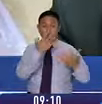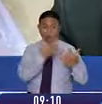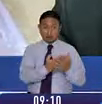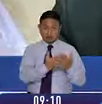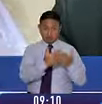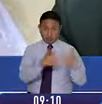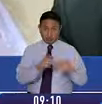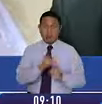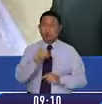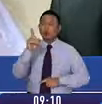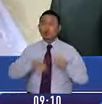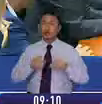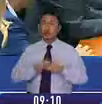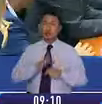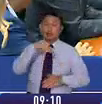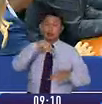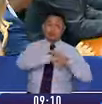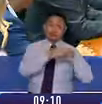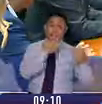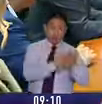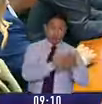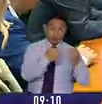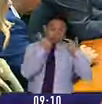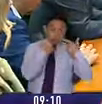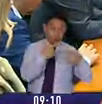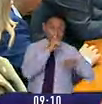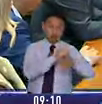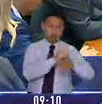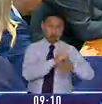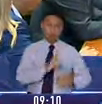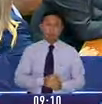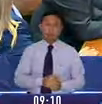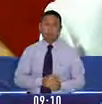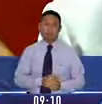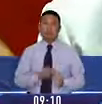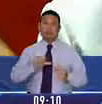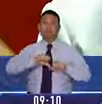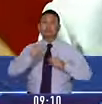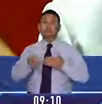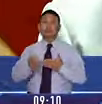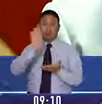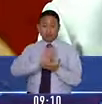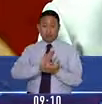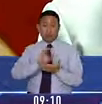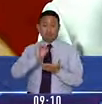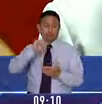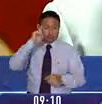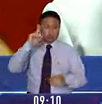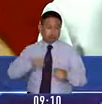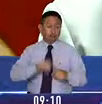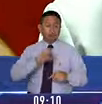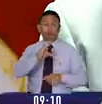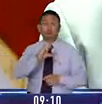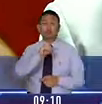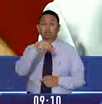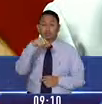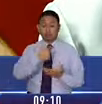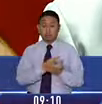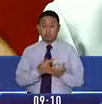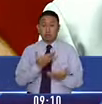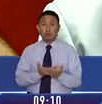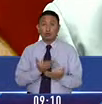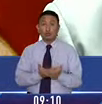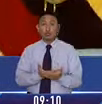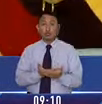la atención de salud. El legislativo comprometiendo su apoyo. Lo ponemos en consideración del CAL esta misma semana con un informe